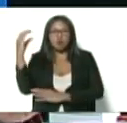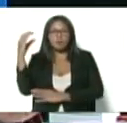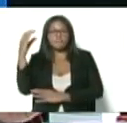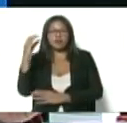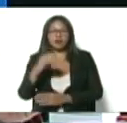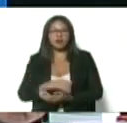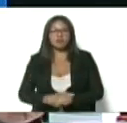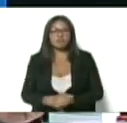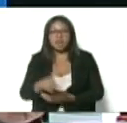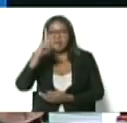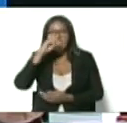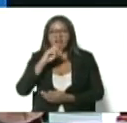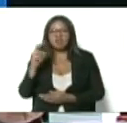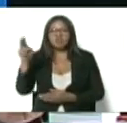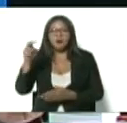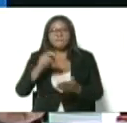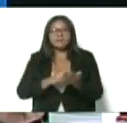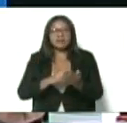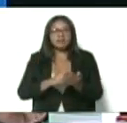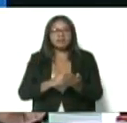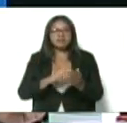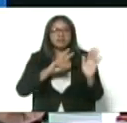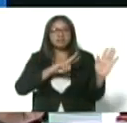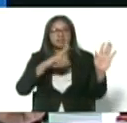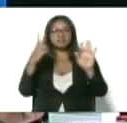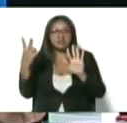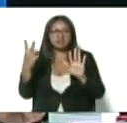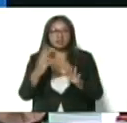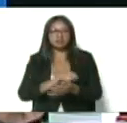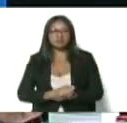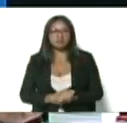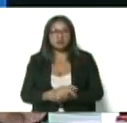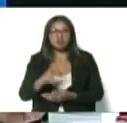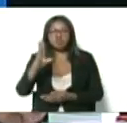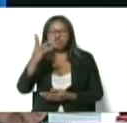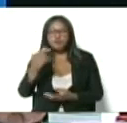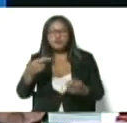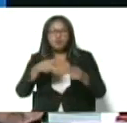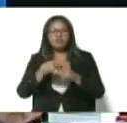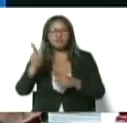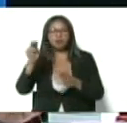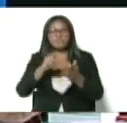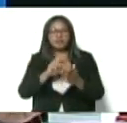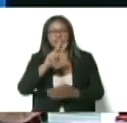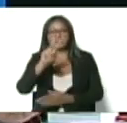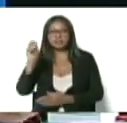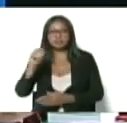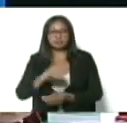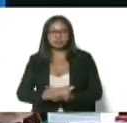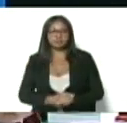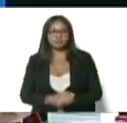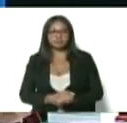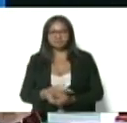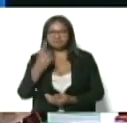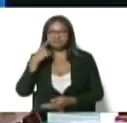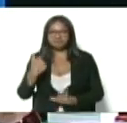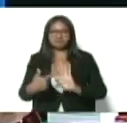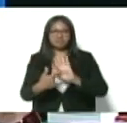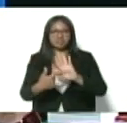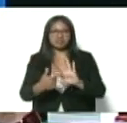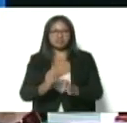el año 2017 y con los números del 2020 años ha aumentado fíjense mi comandante